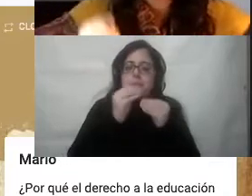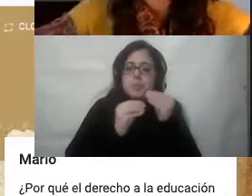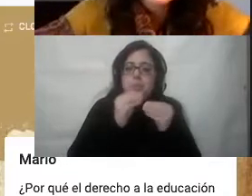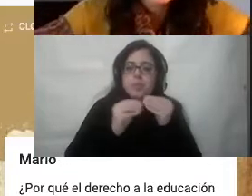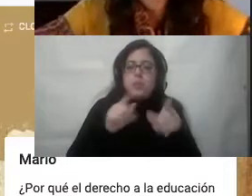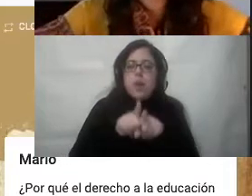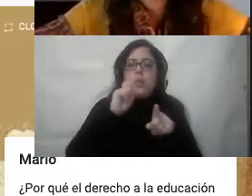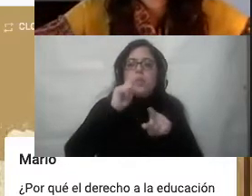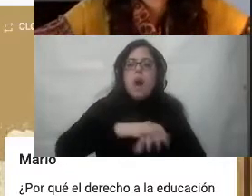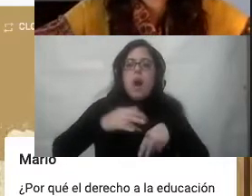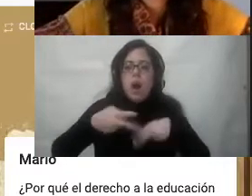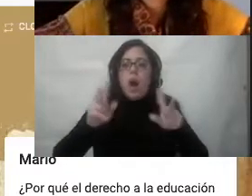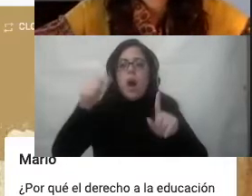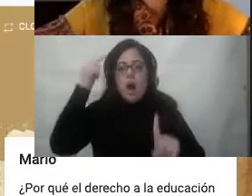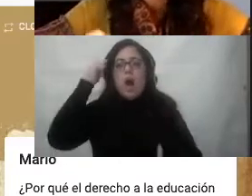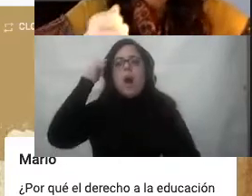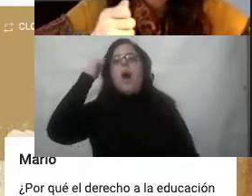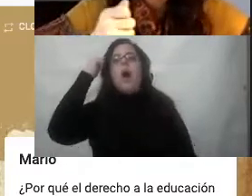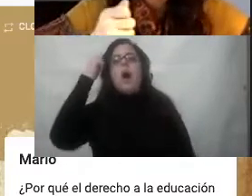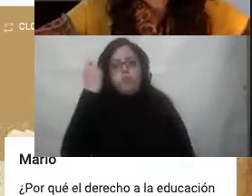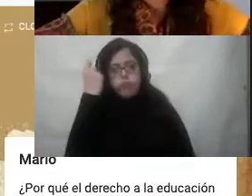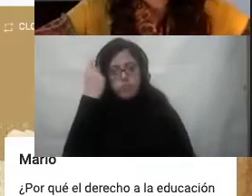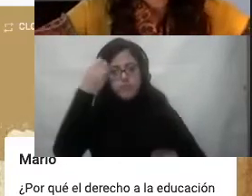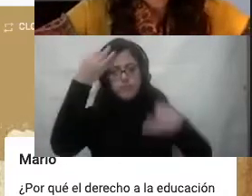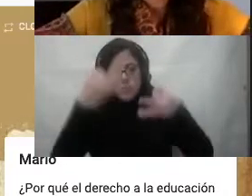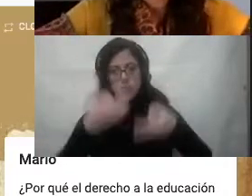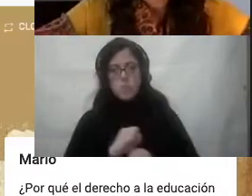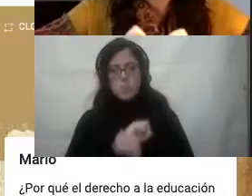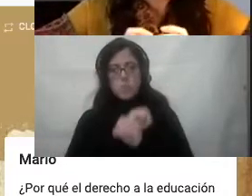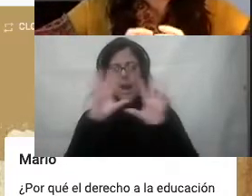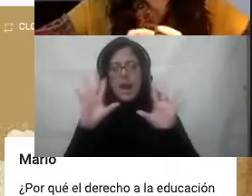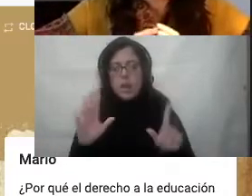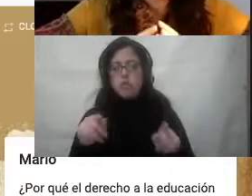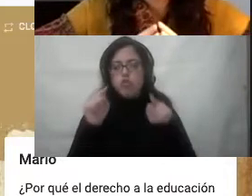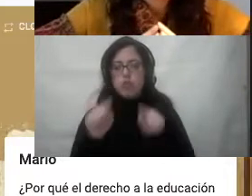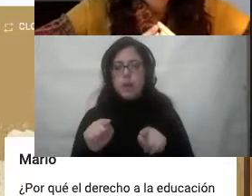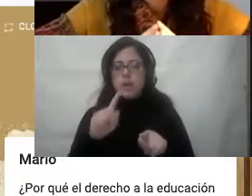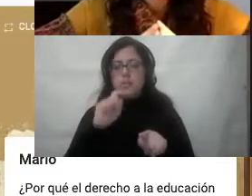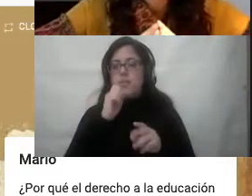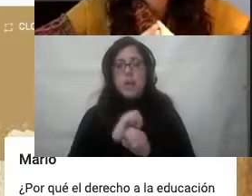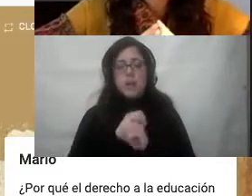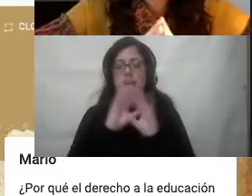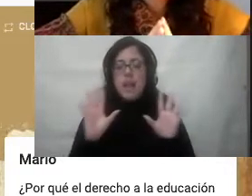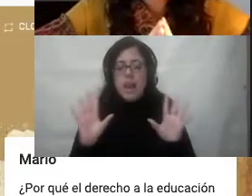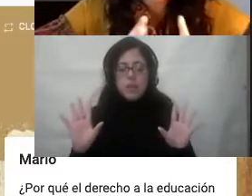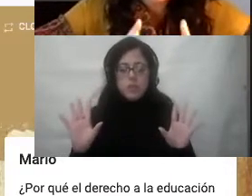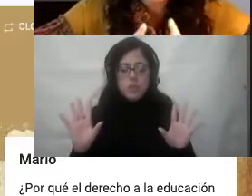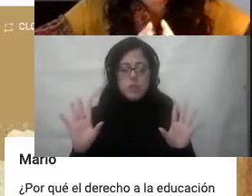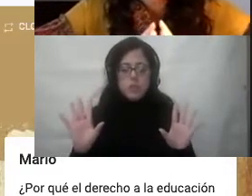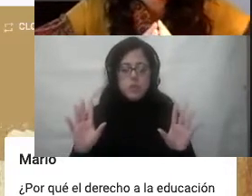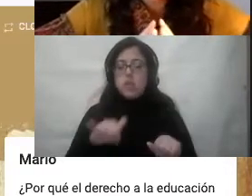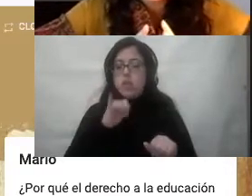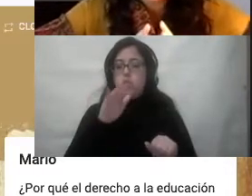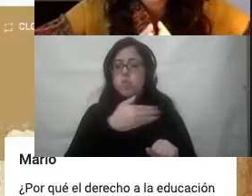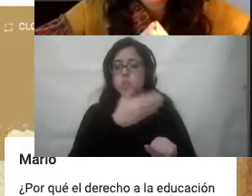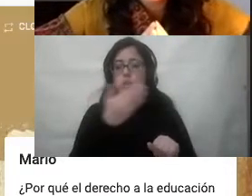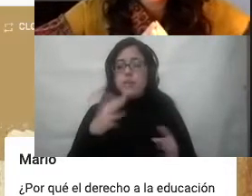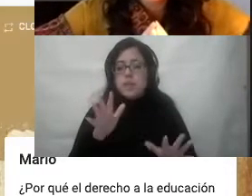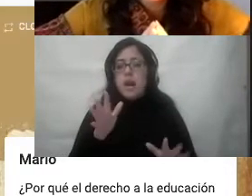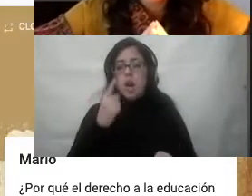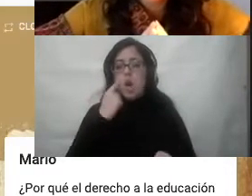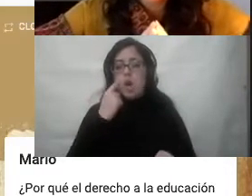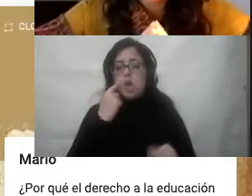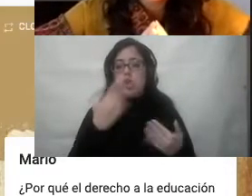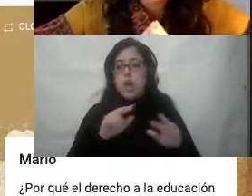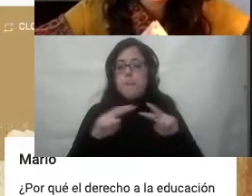hacerle sentido a nuestros estudiantes. Y desde ahí está súper claro. No sé si conocen estos estudios clásicos, pero